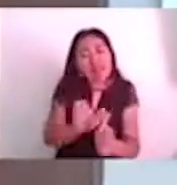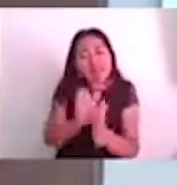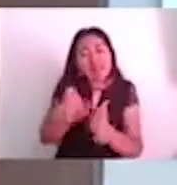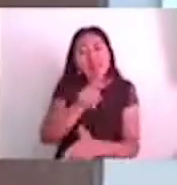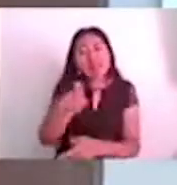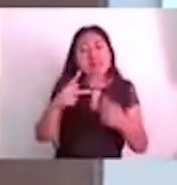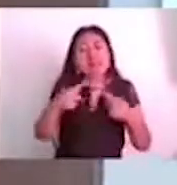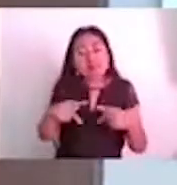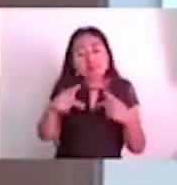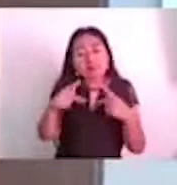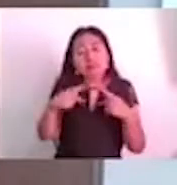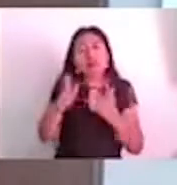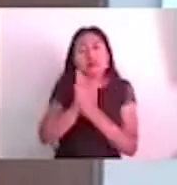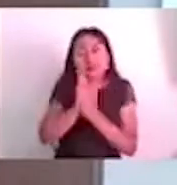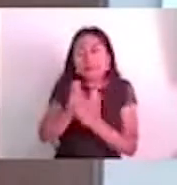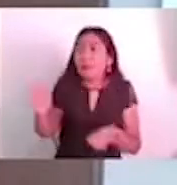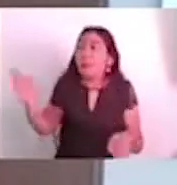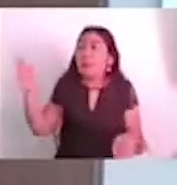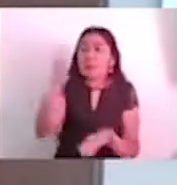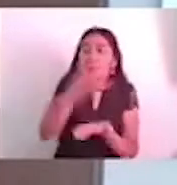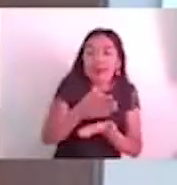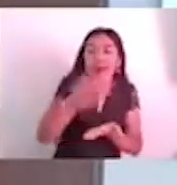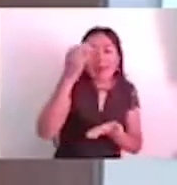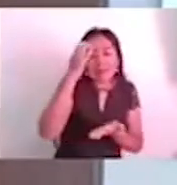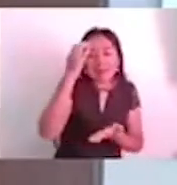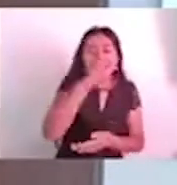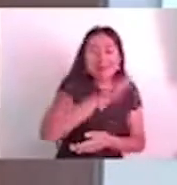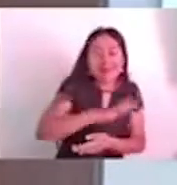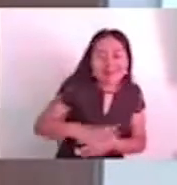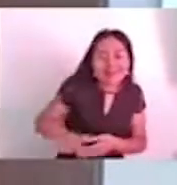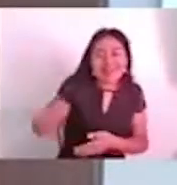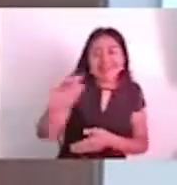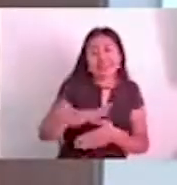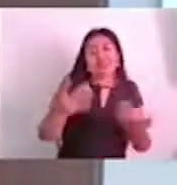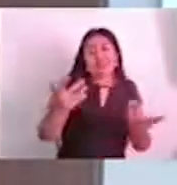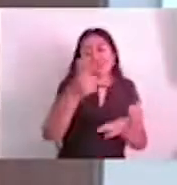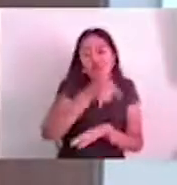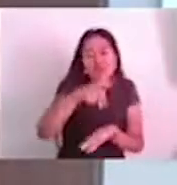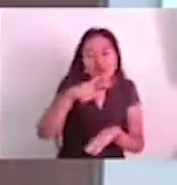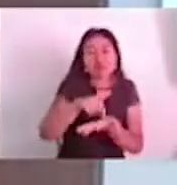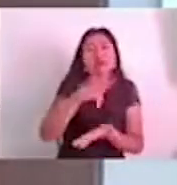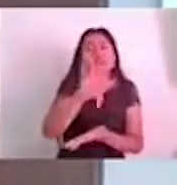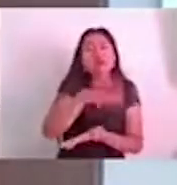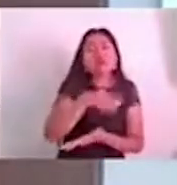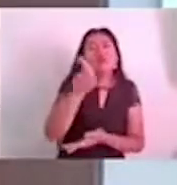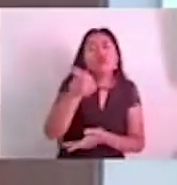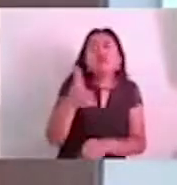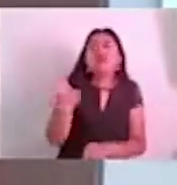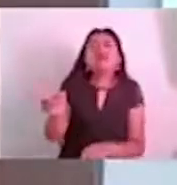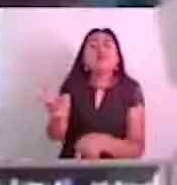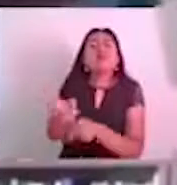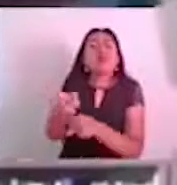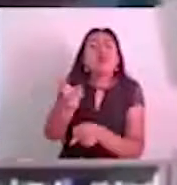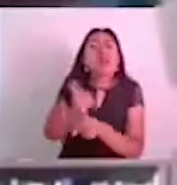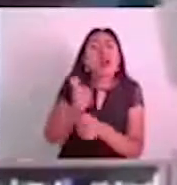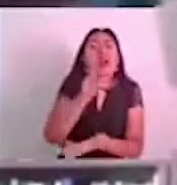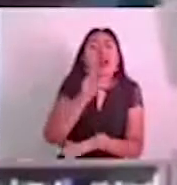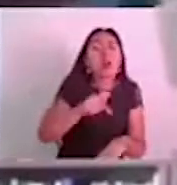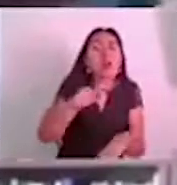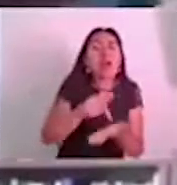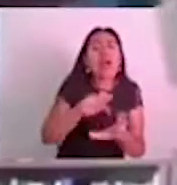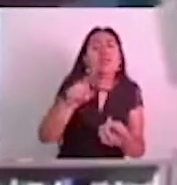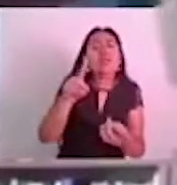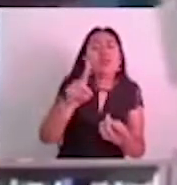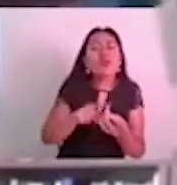conocer de tu área. ¿A dónde nos invitas a ir? Bueno, primero que nada, la